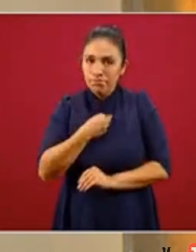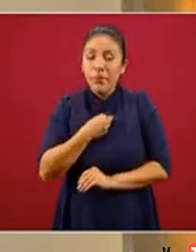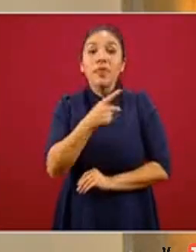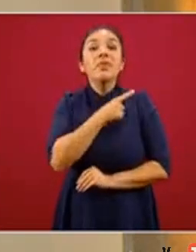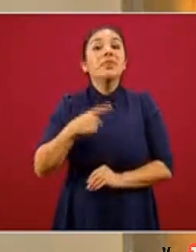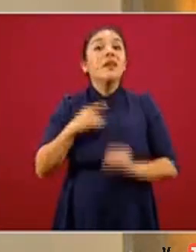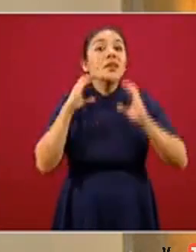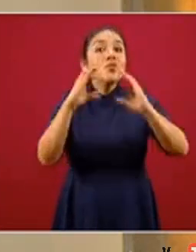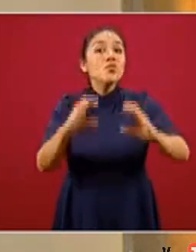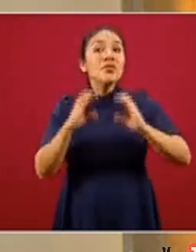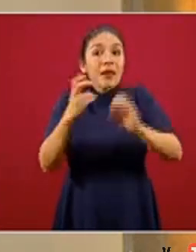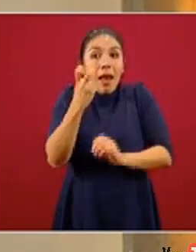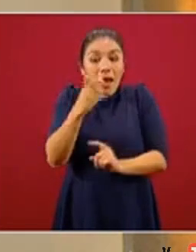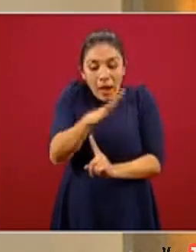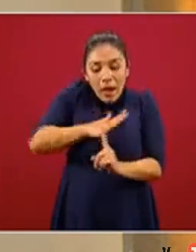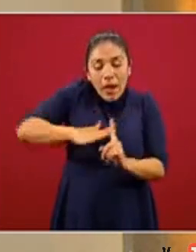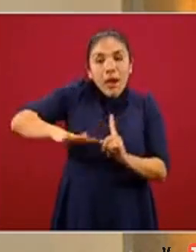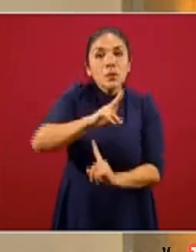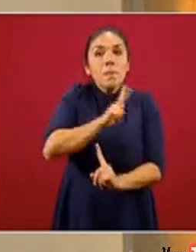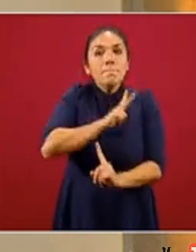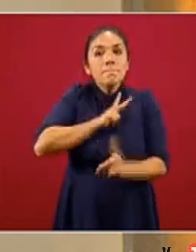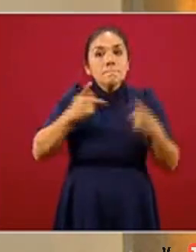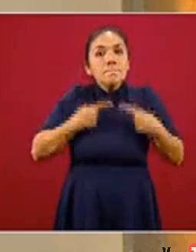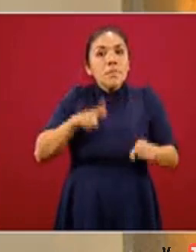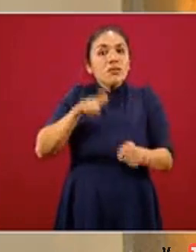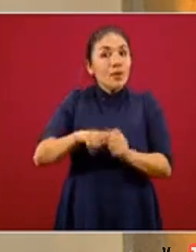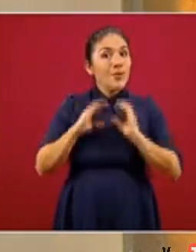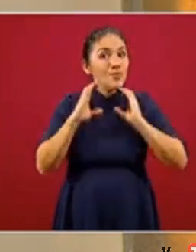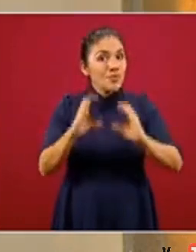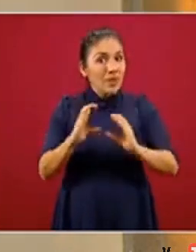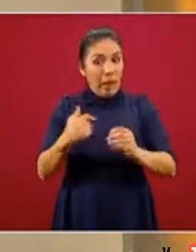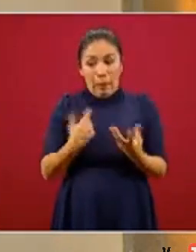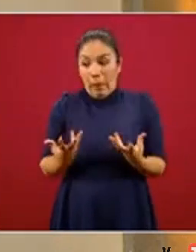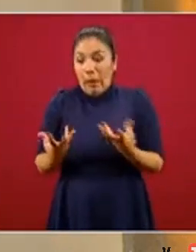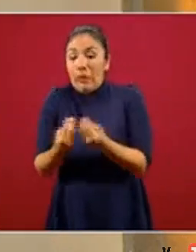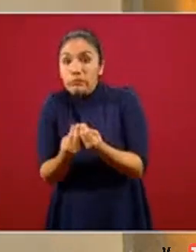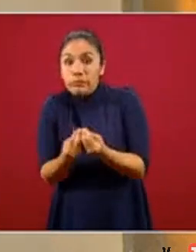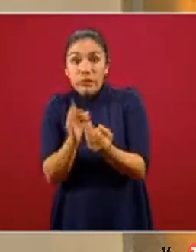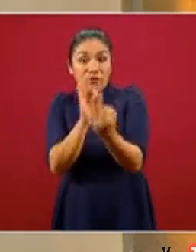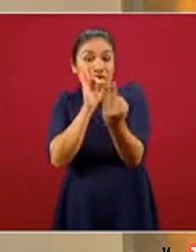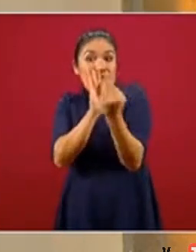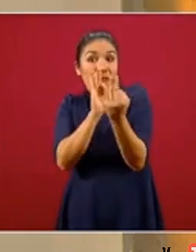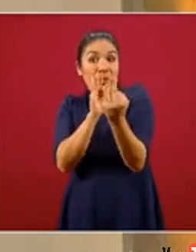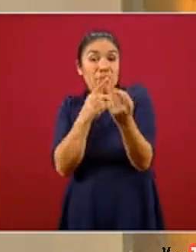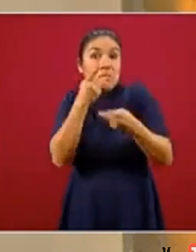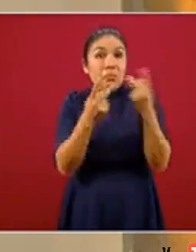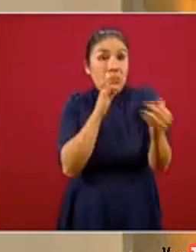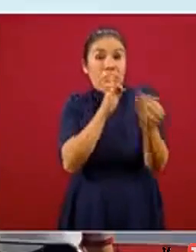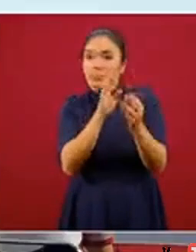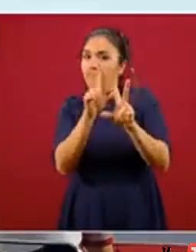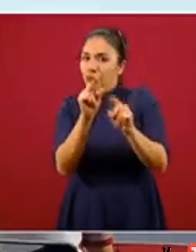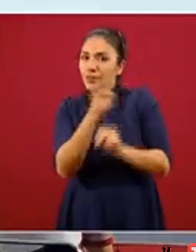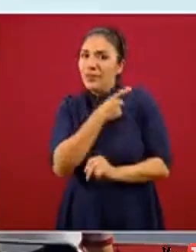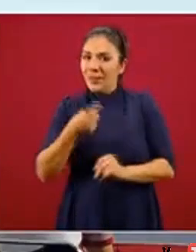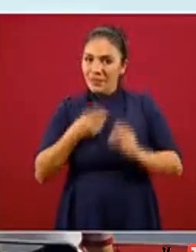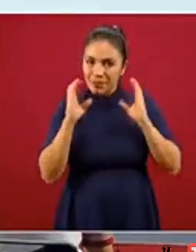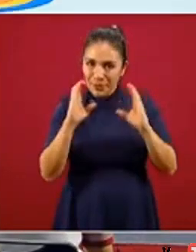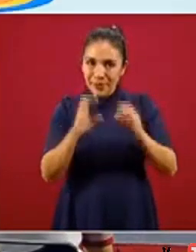estos espacios, hay que cuidarlos entre nosotros, no acercarnos, no estar de frente, etcétera. La siguiente, por favor.